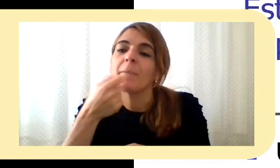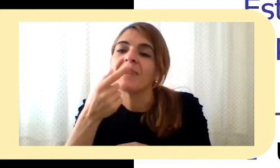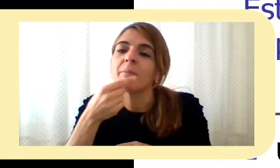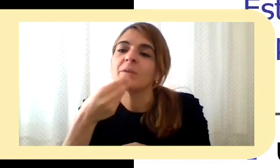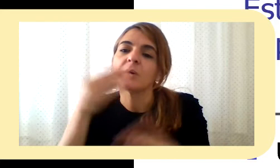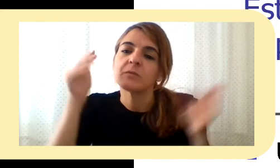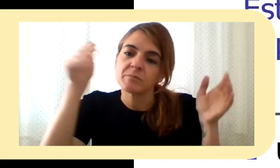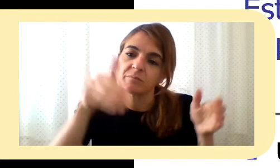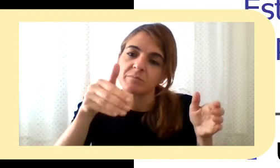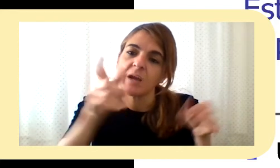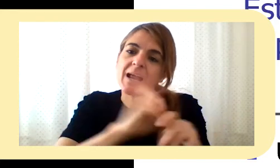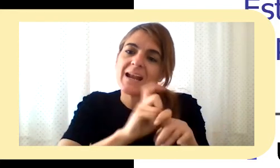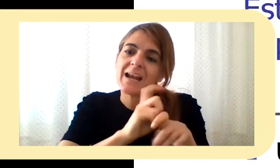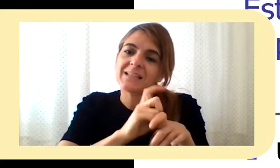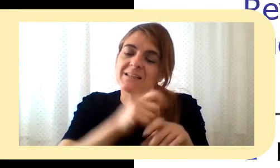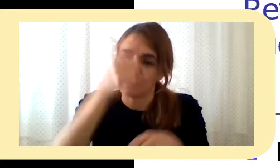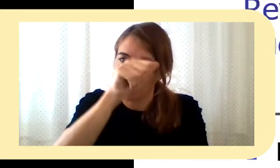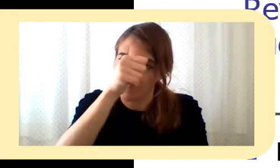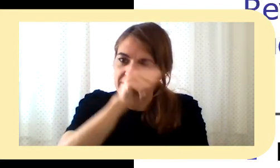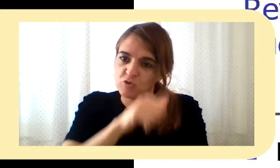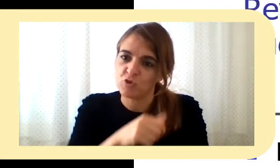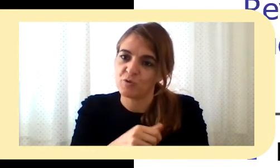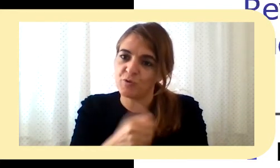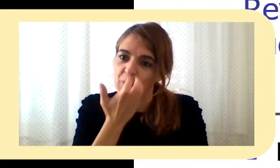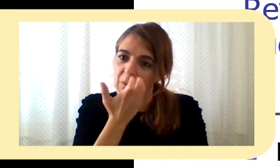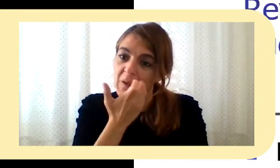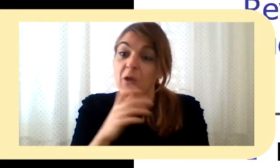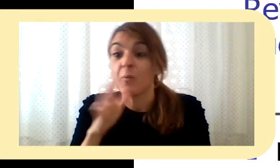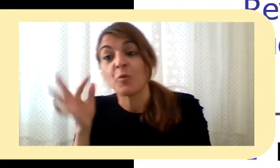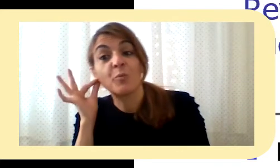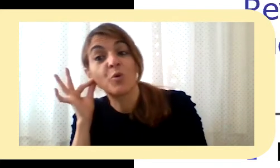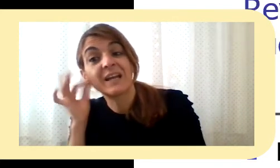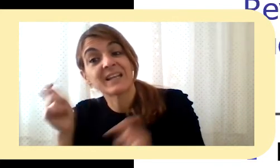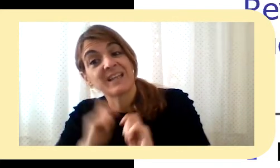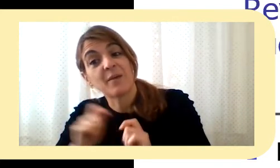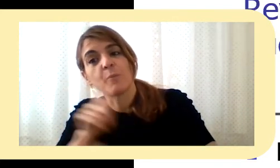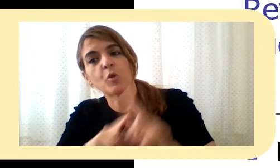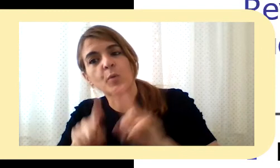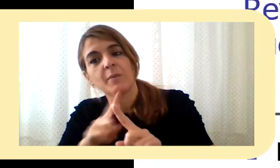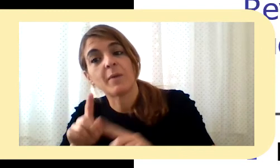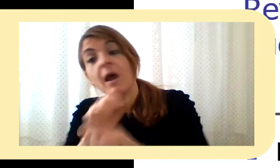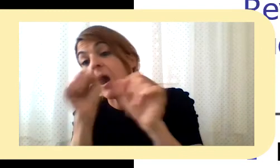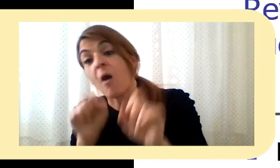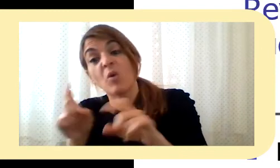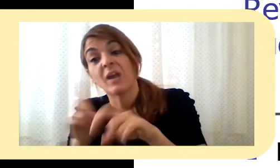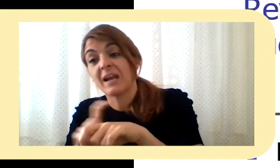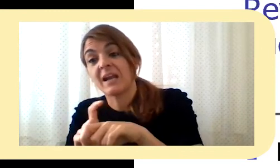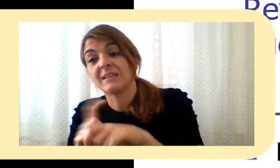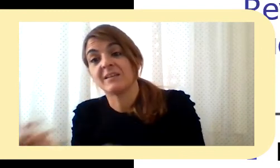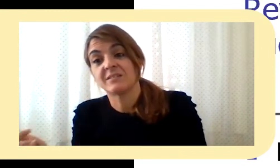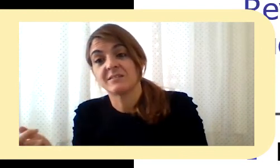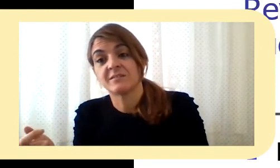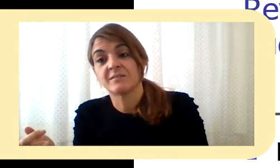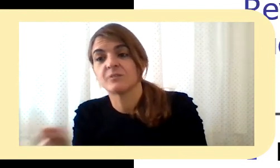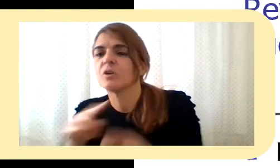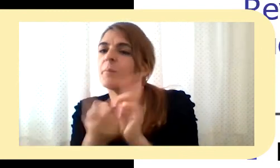hace y porque las ratas hembra crean muchos problemas, tienen estro, entonces varían los datos. Pero cuando se